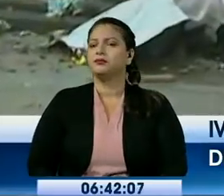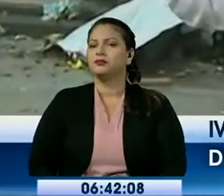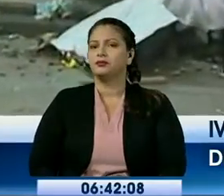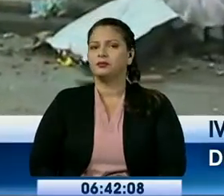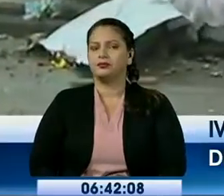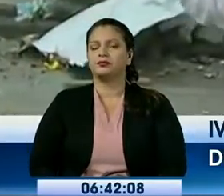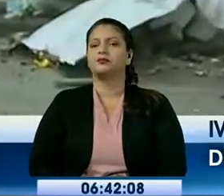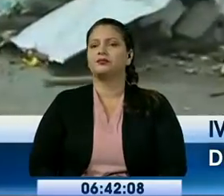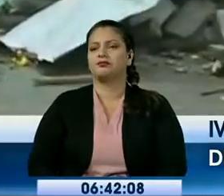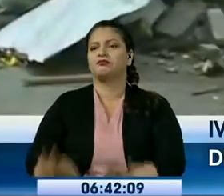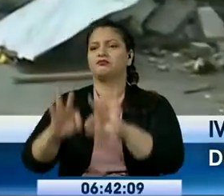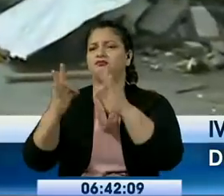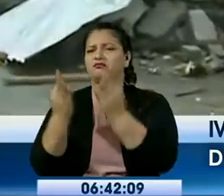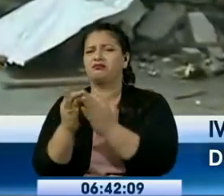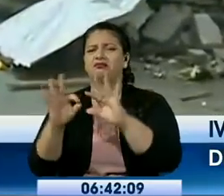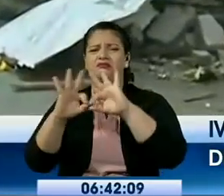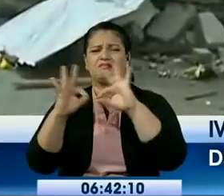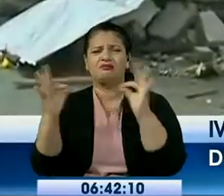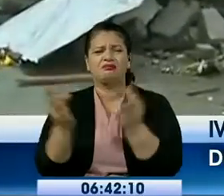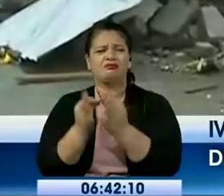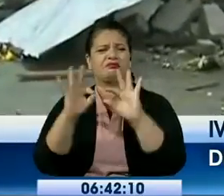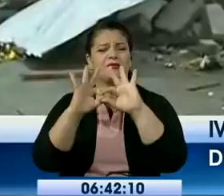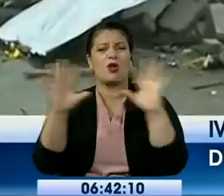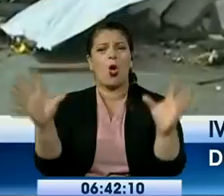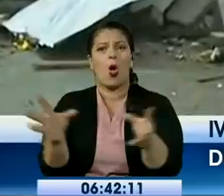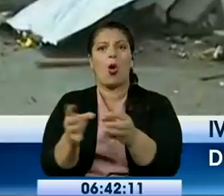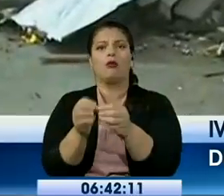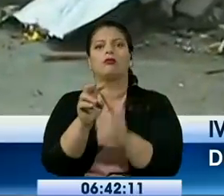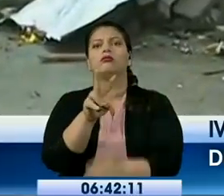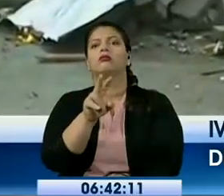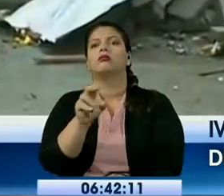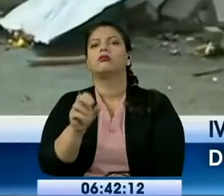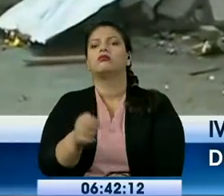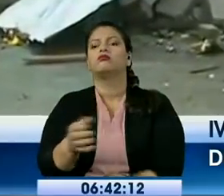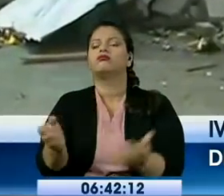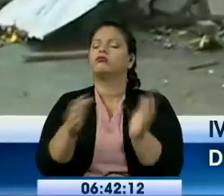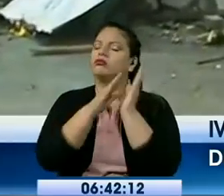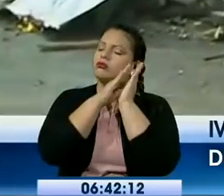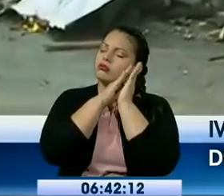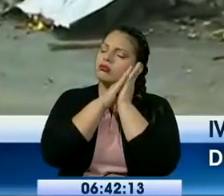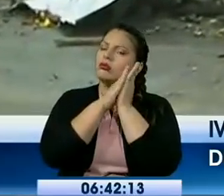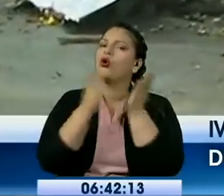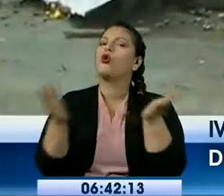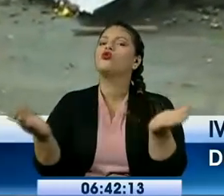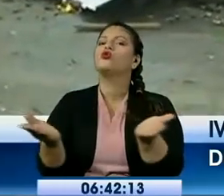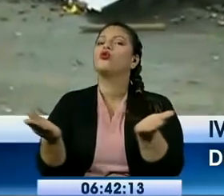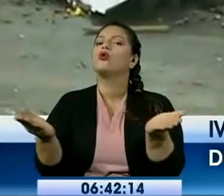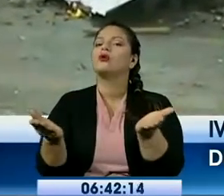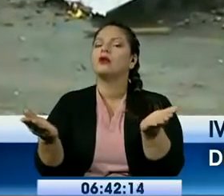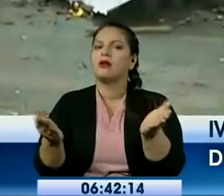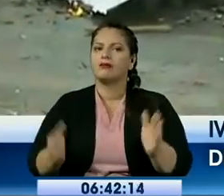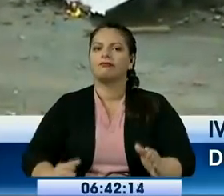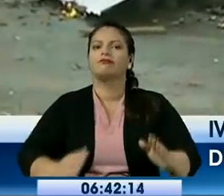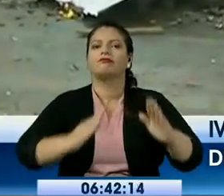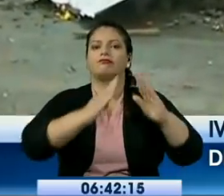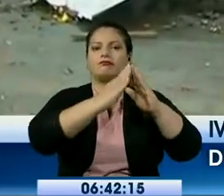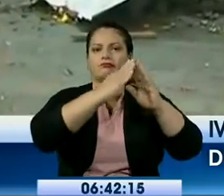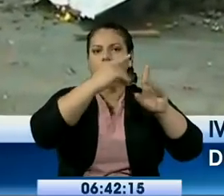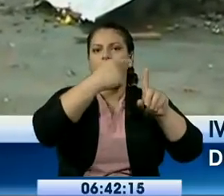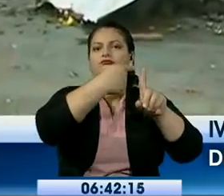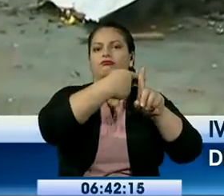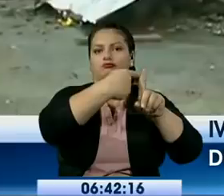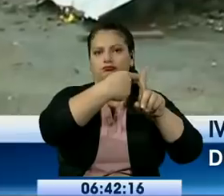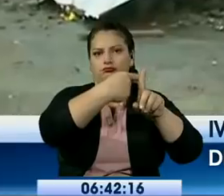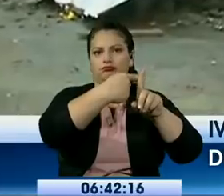iglesia, ubicado de aquí a pocas cuadras del cantón San Lorenzo, donde han recibido ya lo que es atención prioritaria